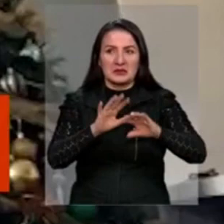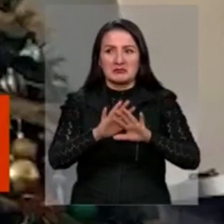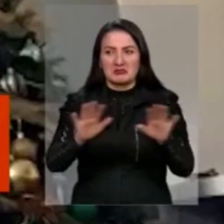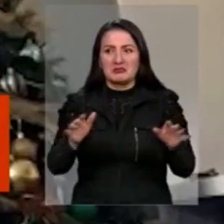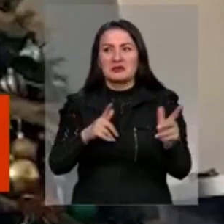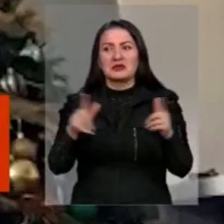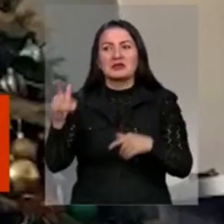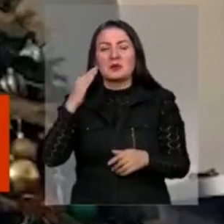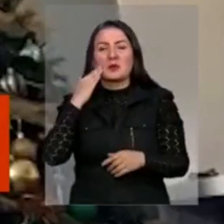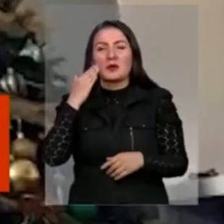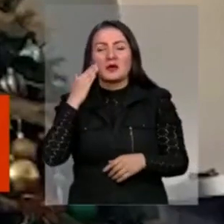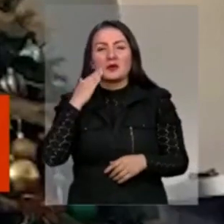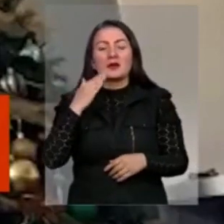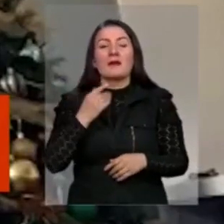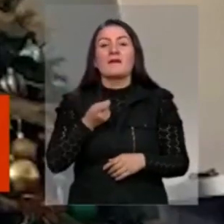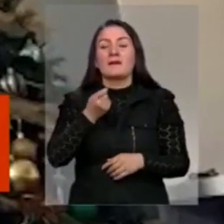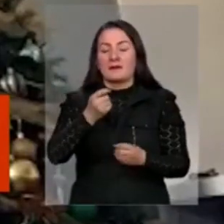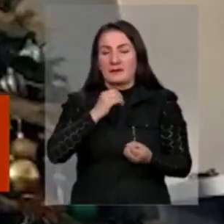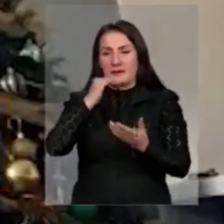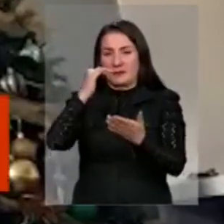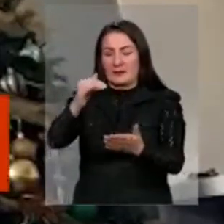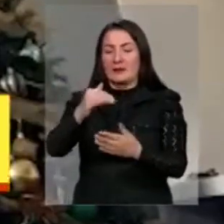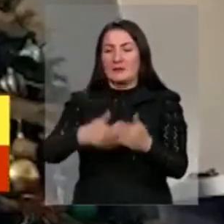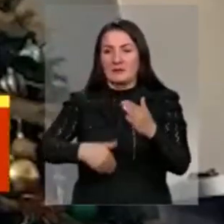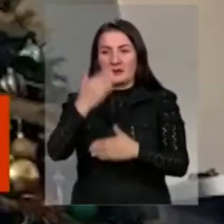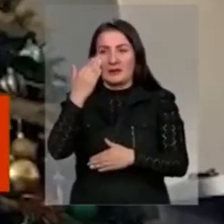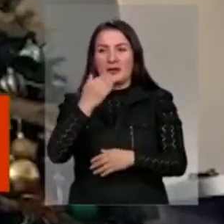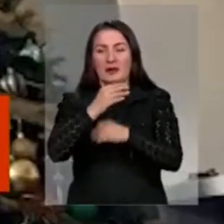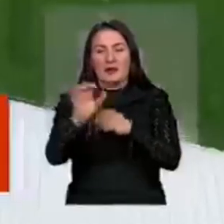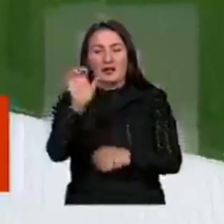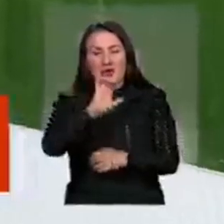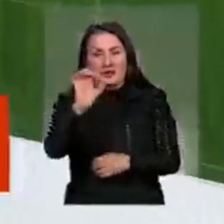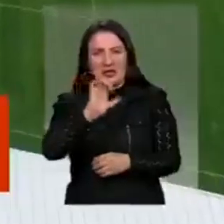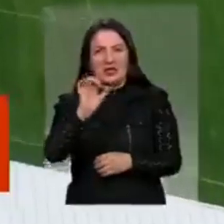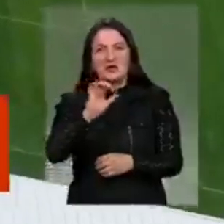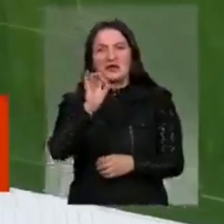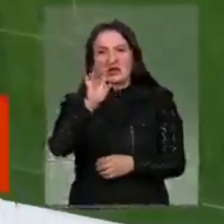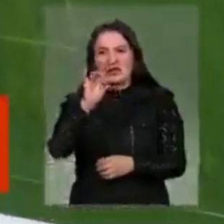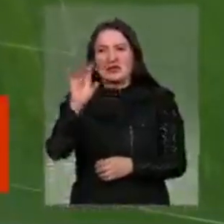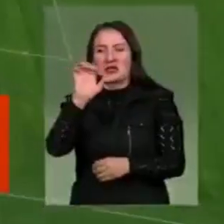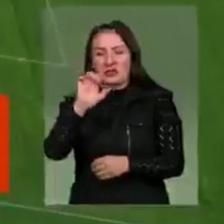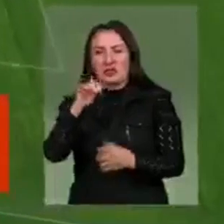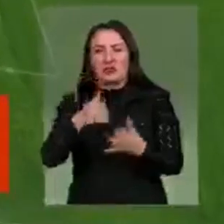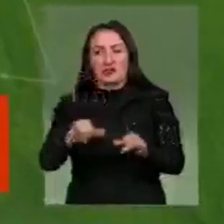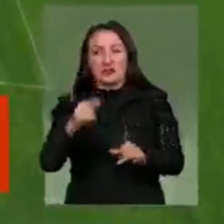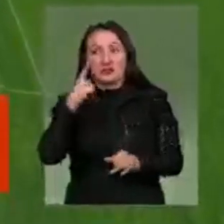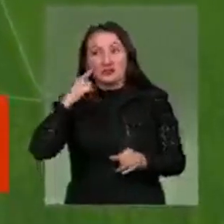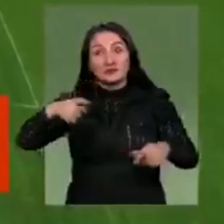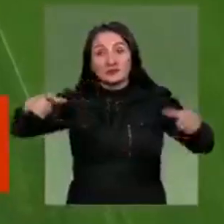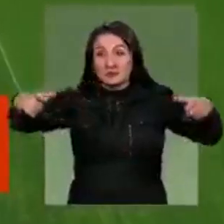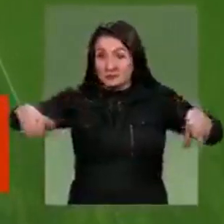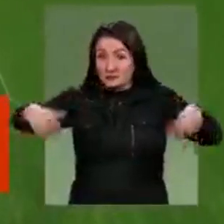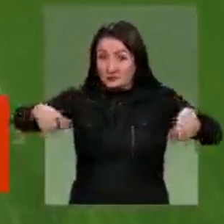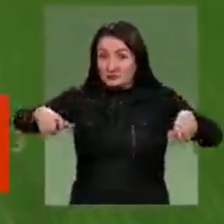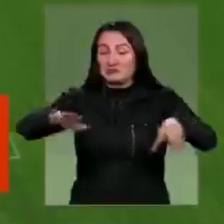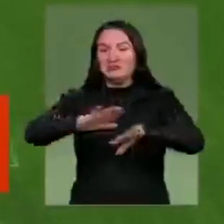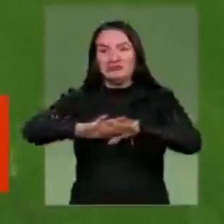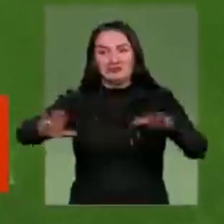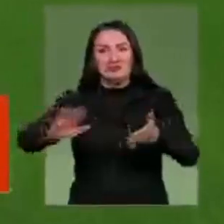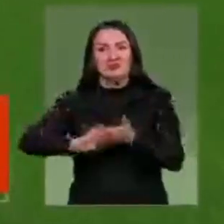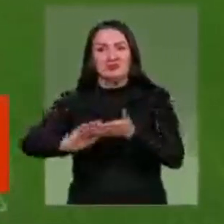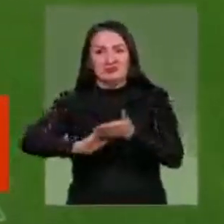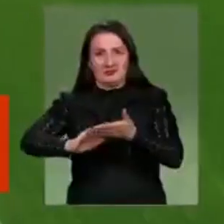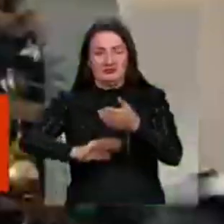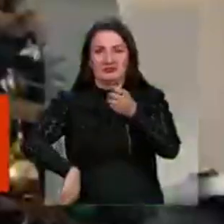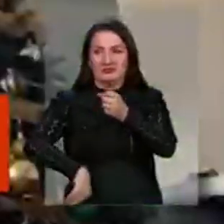lista para entregarle a la comunidad a inicios de enero a más tardar el 15 de enero y el estadio ya tenemos el estadio